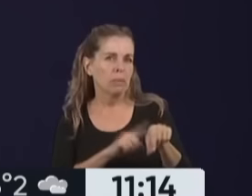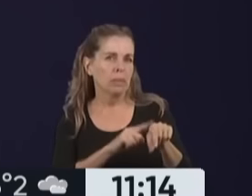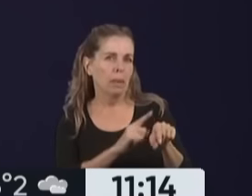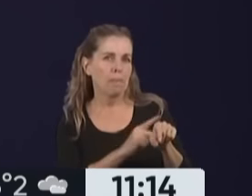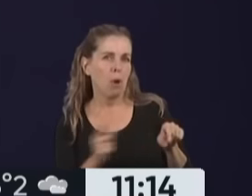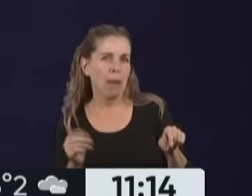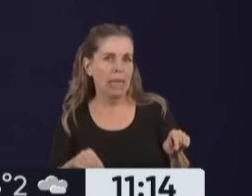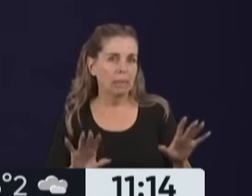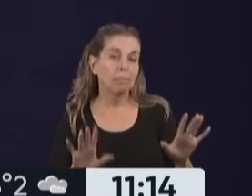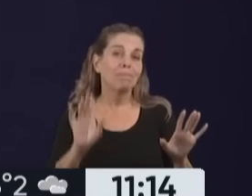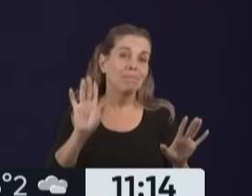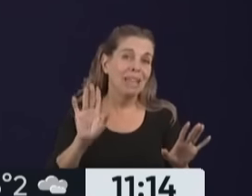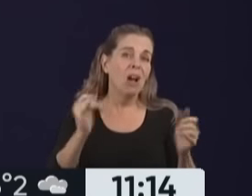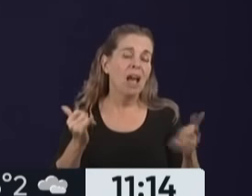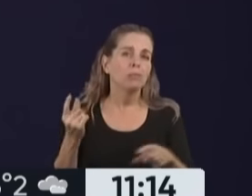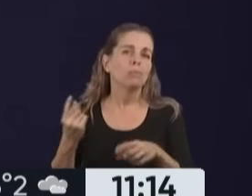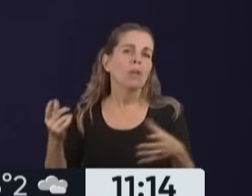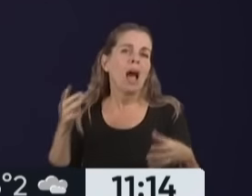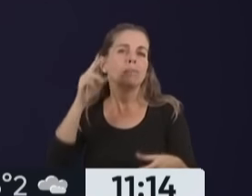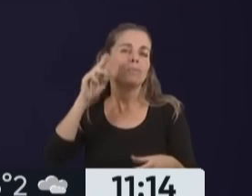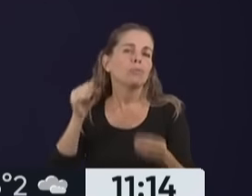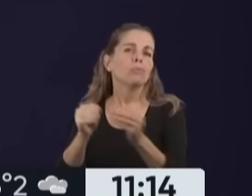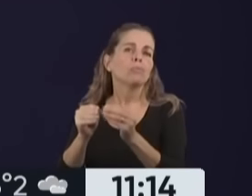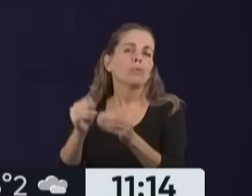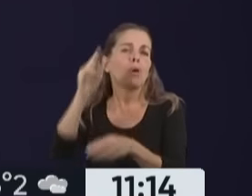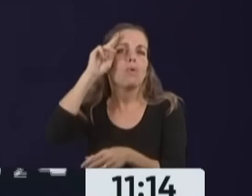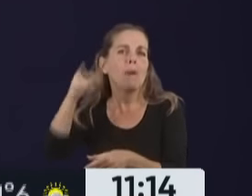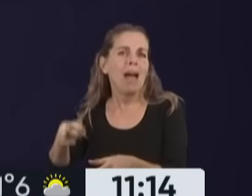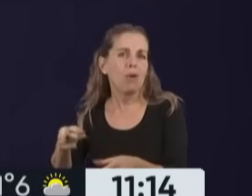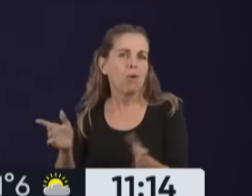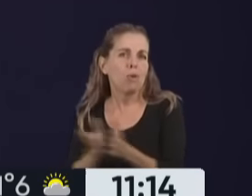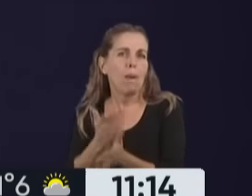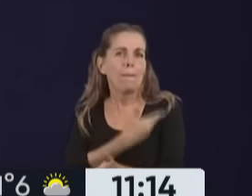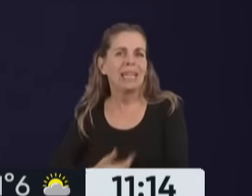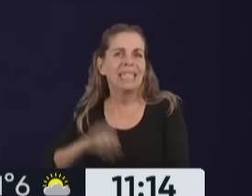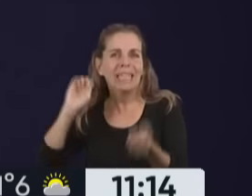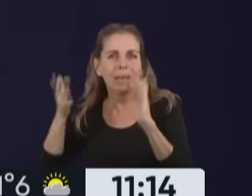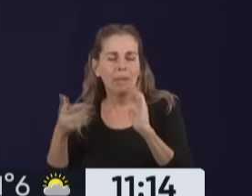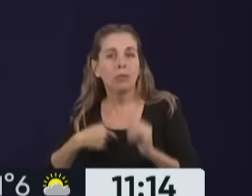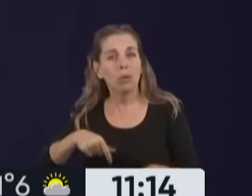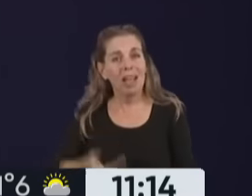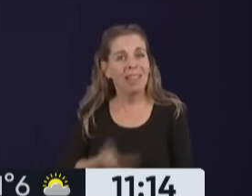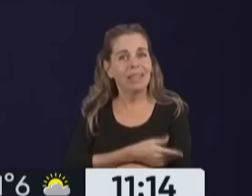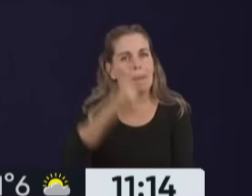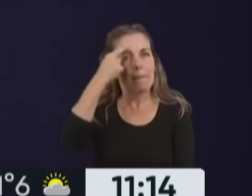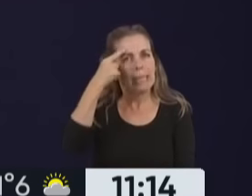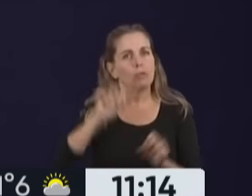preguntas. Tengo un evento con el presidente de la Nación y de hecho estuve cerca de cancelarle las preguntas de